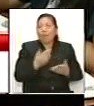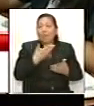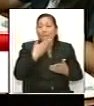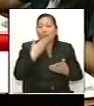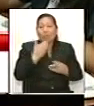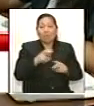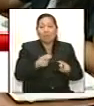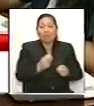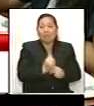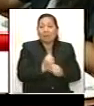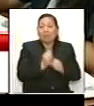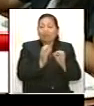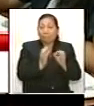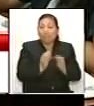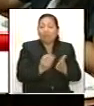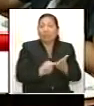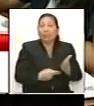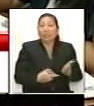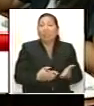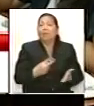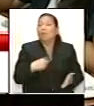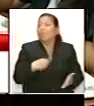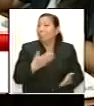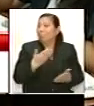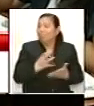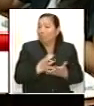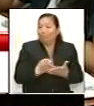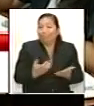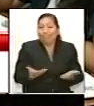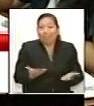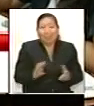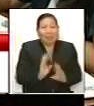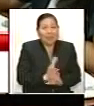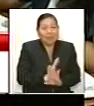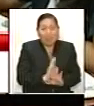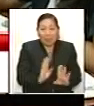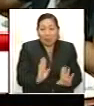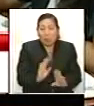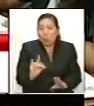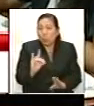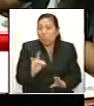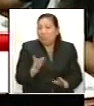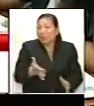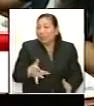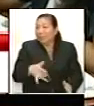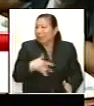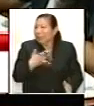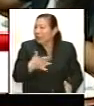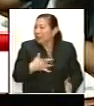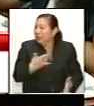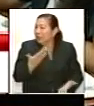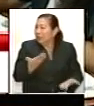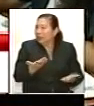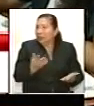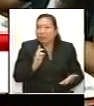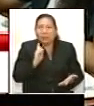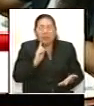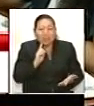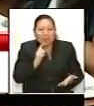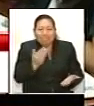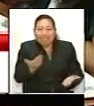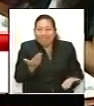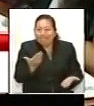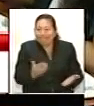de trabajo y definir bien, porque en tal caso lo que no menos queremos nosotros tampoco es que el usuario se sienta engañado y